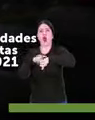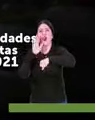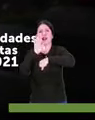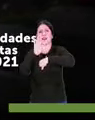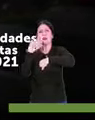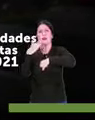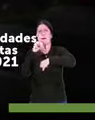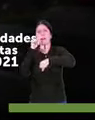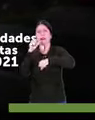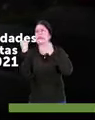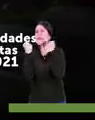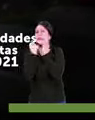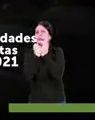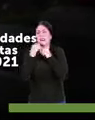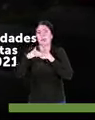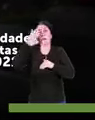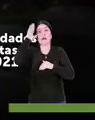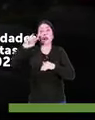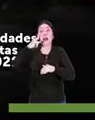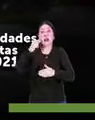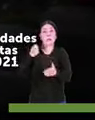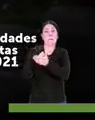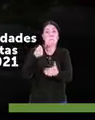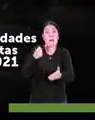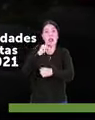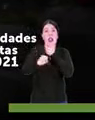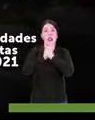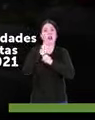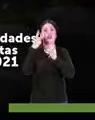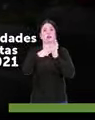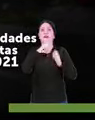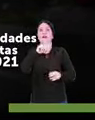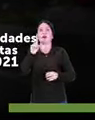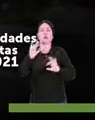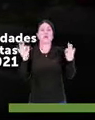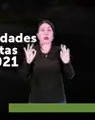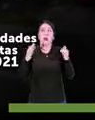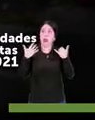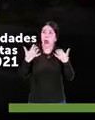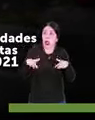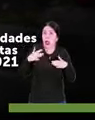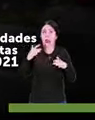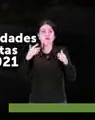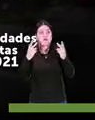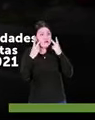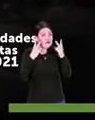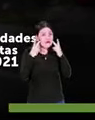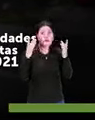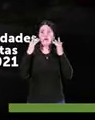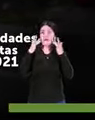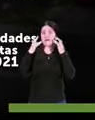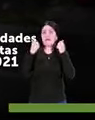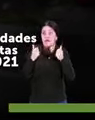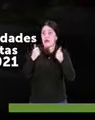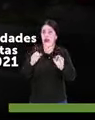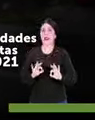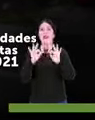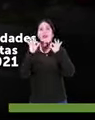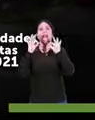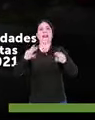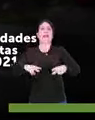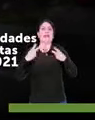ninguna fatalidad durante el 2021. Esos son números que demuestran que estamos haciendo lo correcto y que estamos trabajando por el bienestar, por la calidad de vida de las